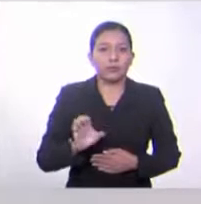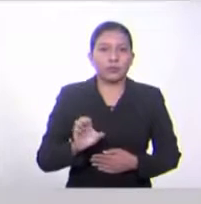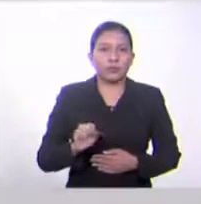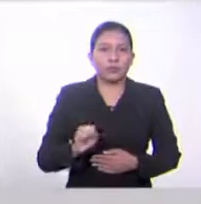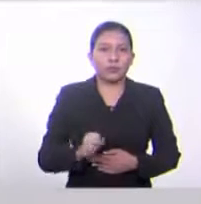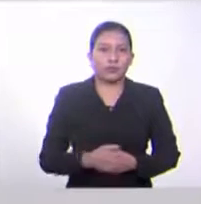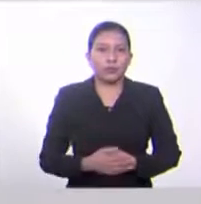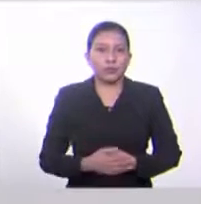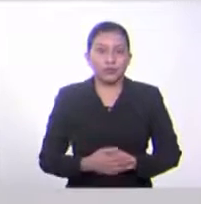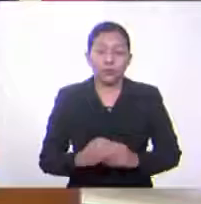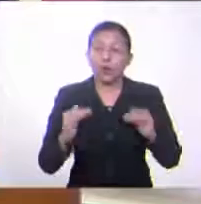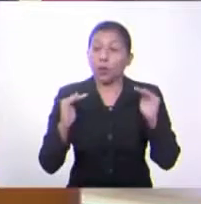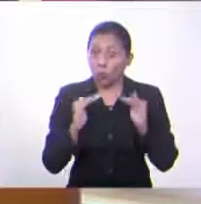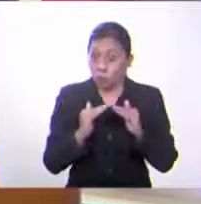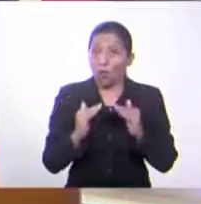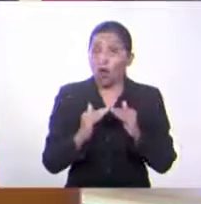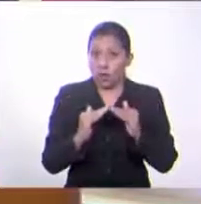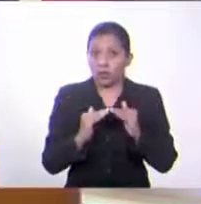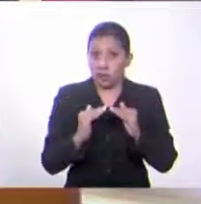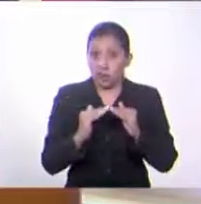Y también tengo que